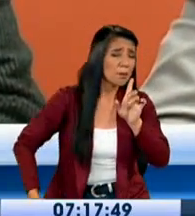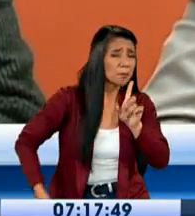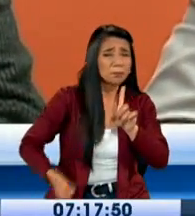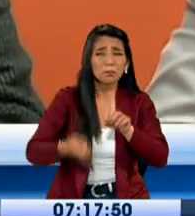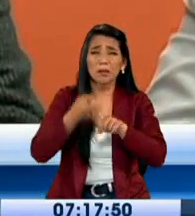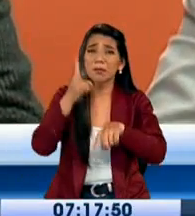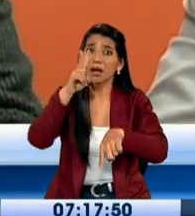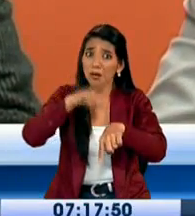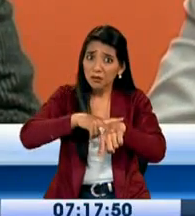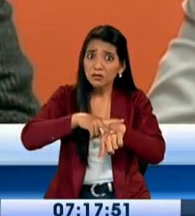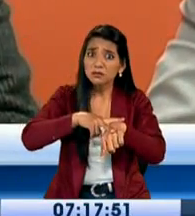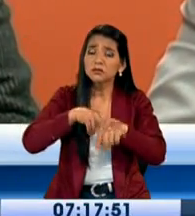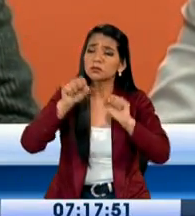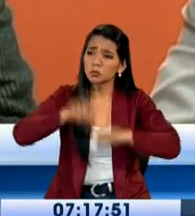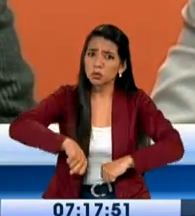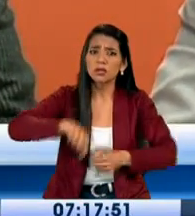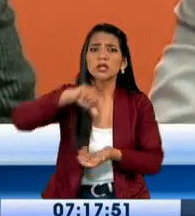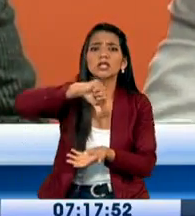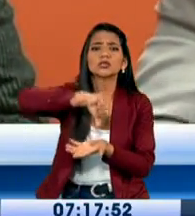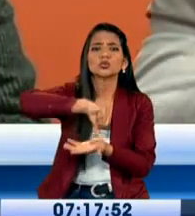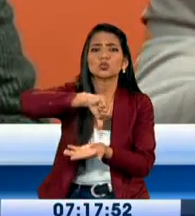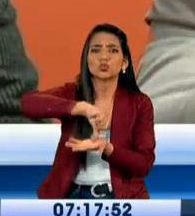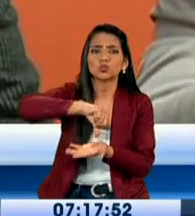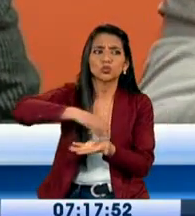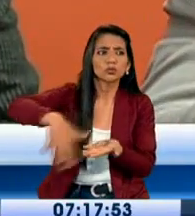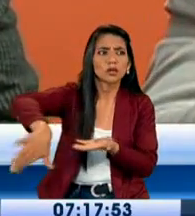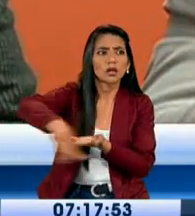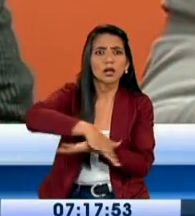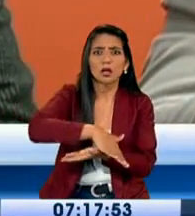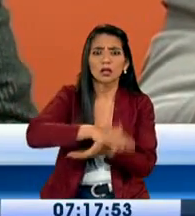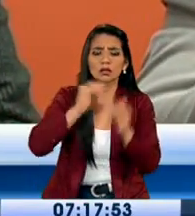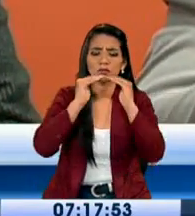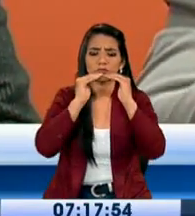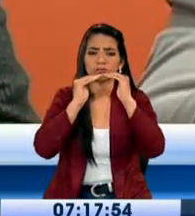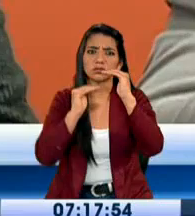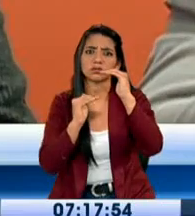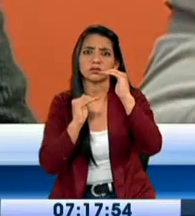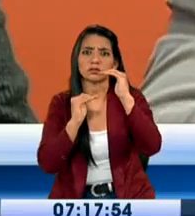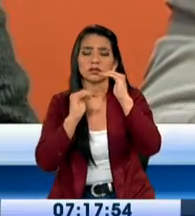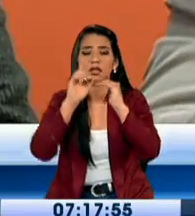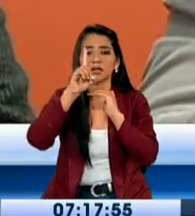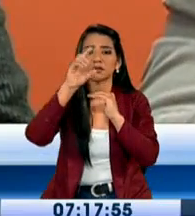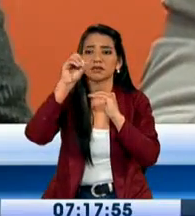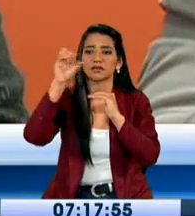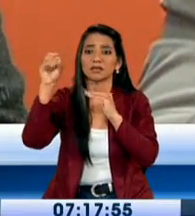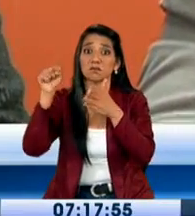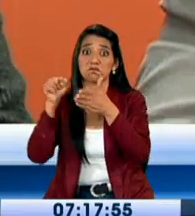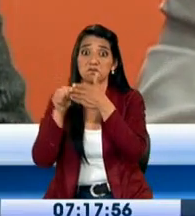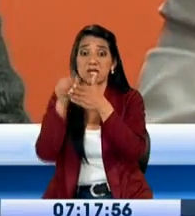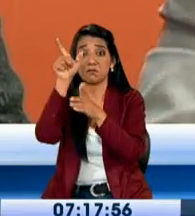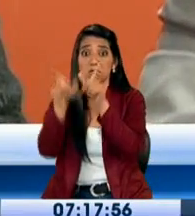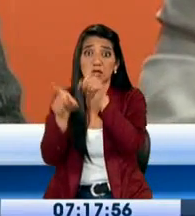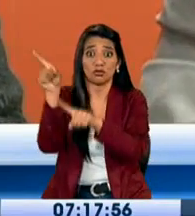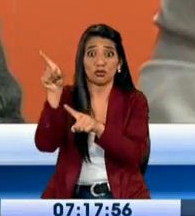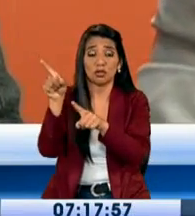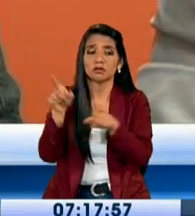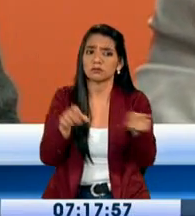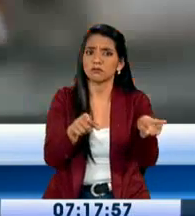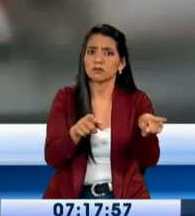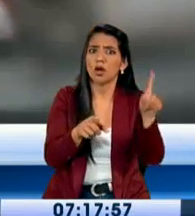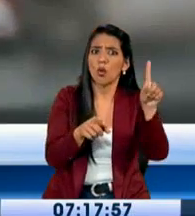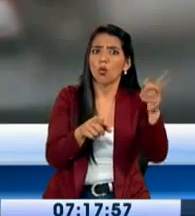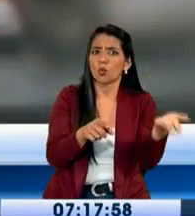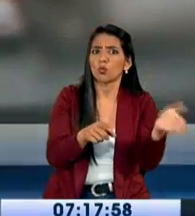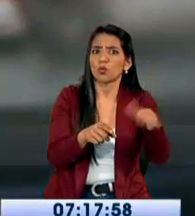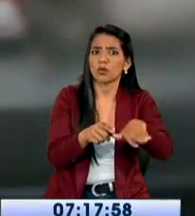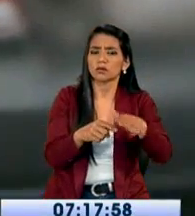a convertirse en una ciudad con tan solo un dígito por cada 100.000 habitantes de fallecidos en una ciudad. La